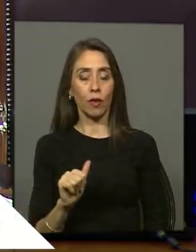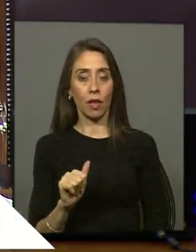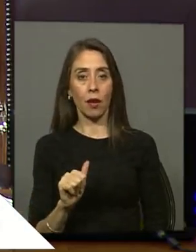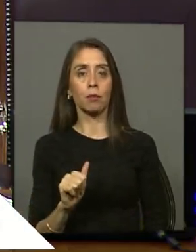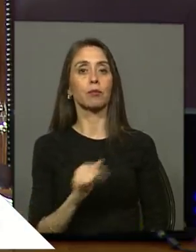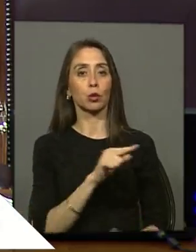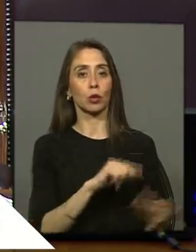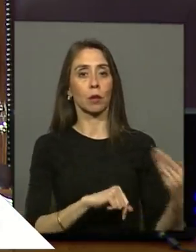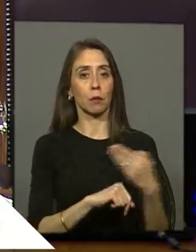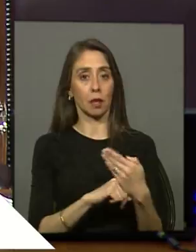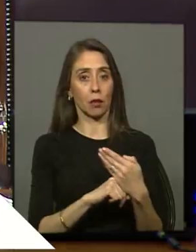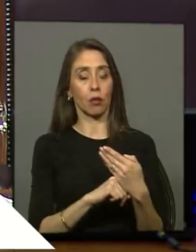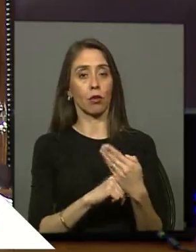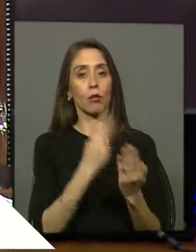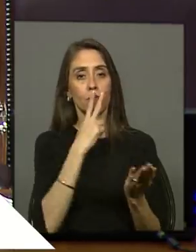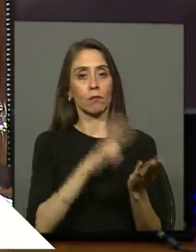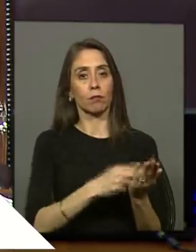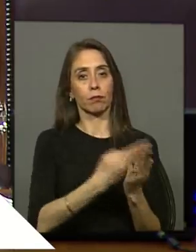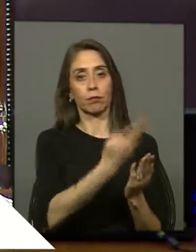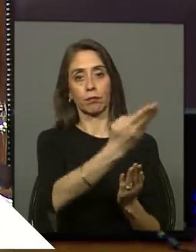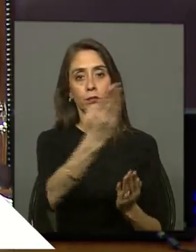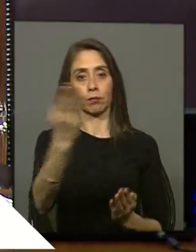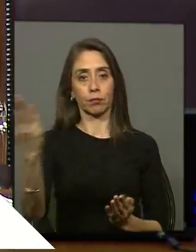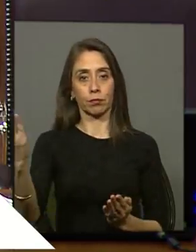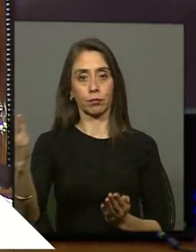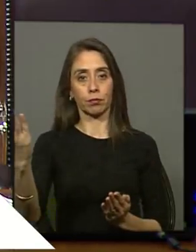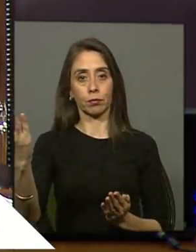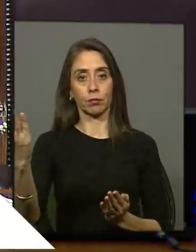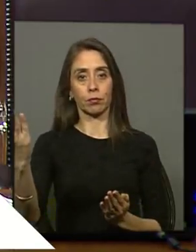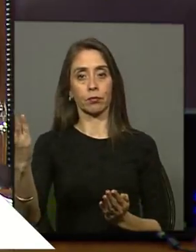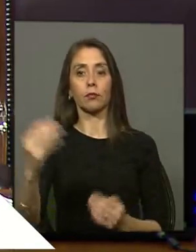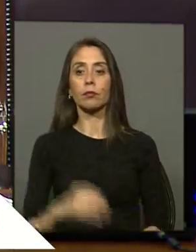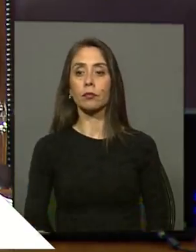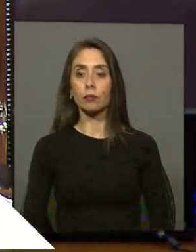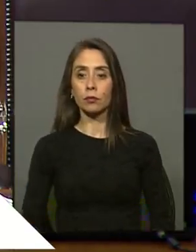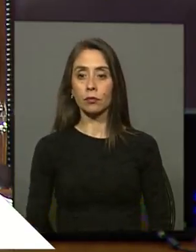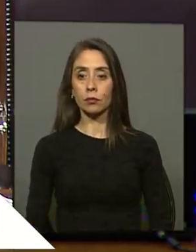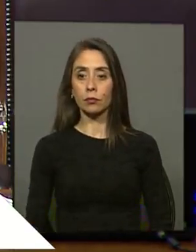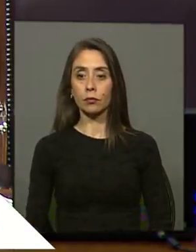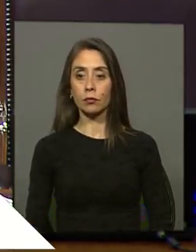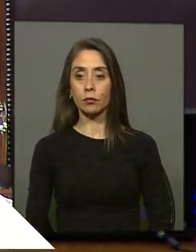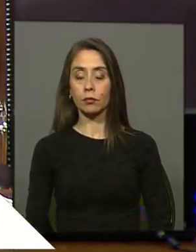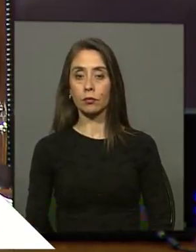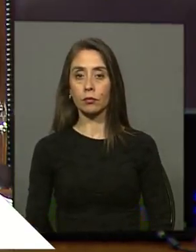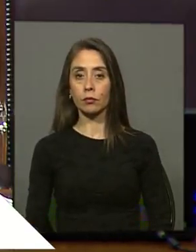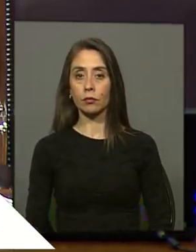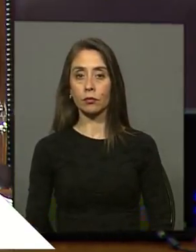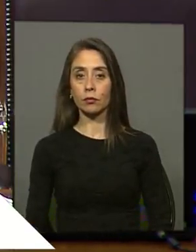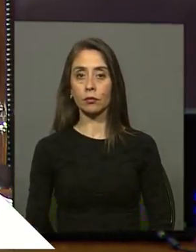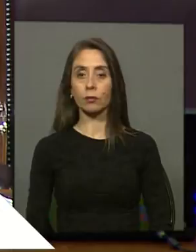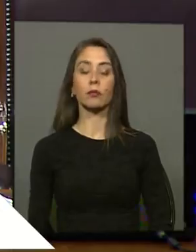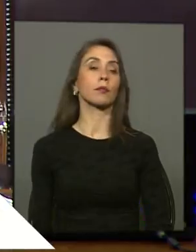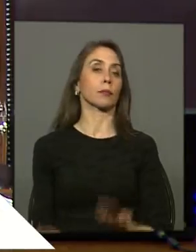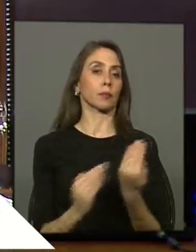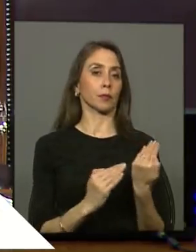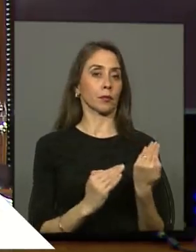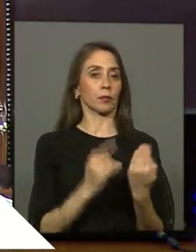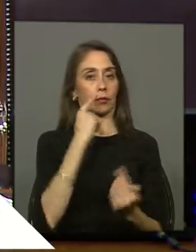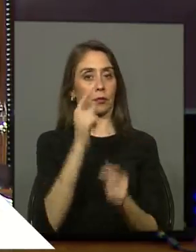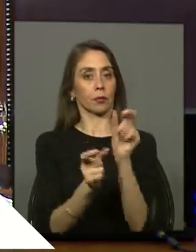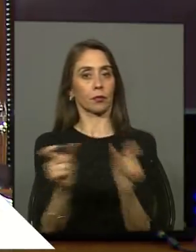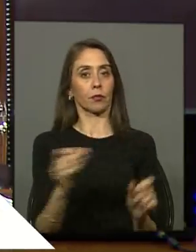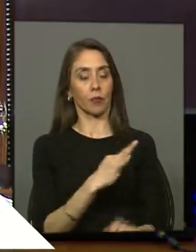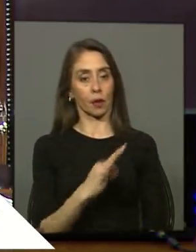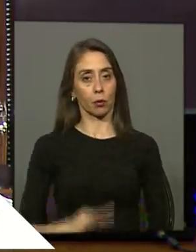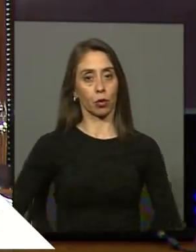despachar los oficios por usted solicitada en vuestra intervención en el con la adhesión de los parlamentarios